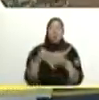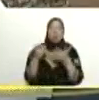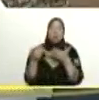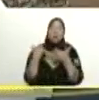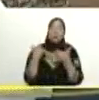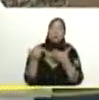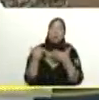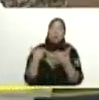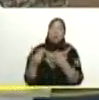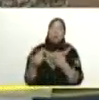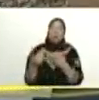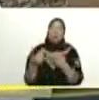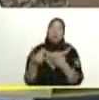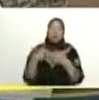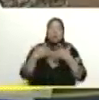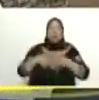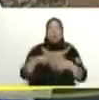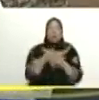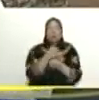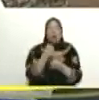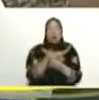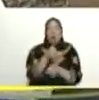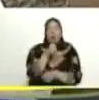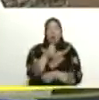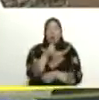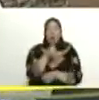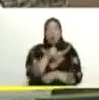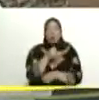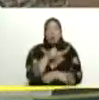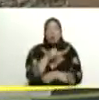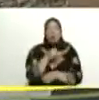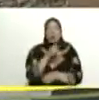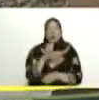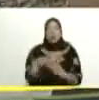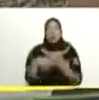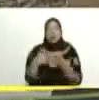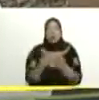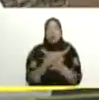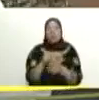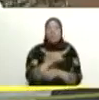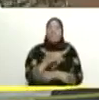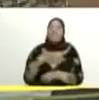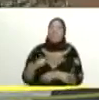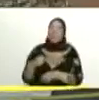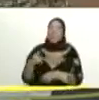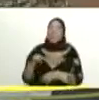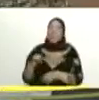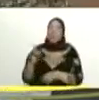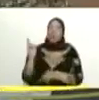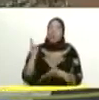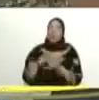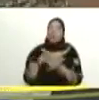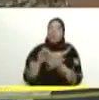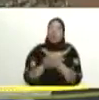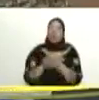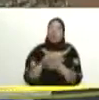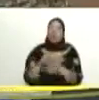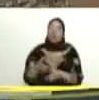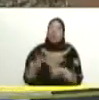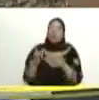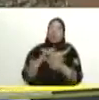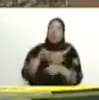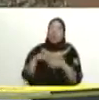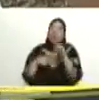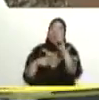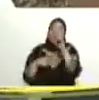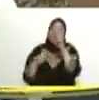servida, más que todo agua servida, porque el agua, por lo menos en este caso, somos privilegiados. Me decía un compañero, ustedes son privilegiados porque ustedes